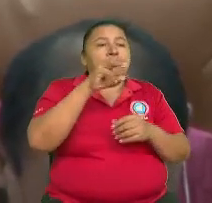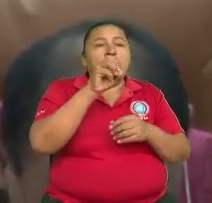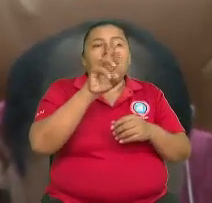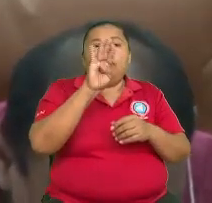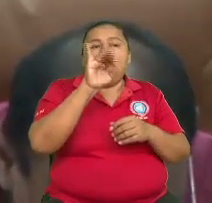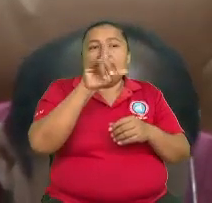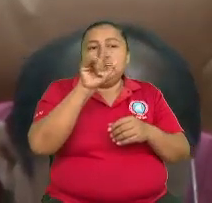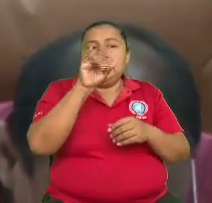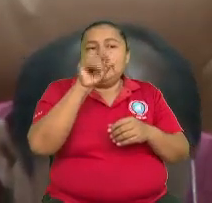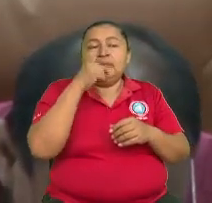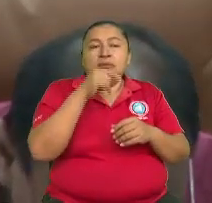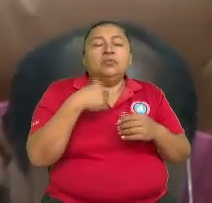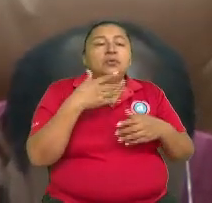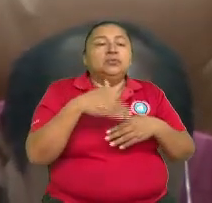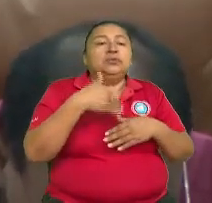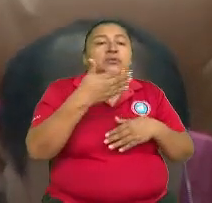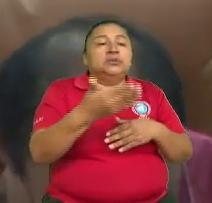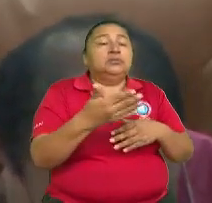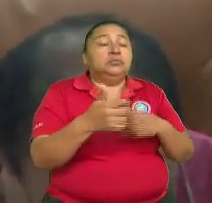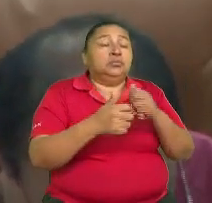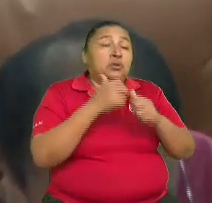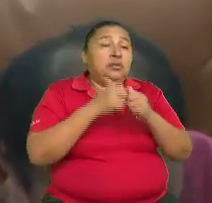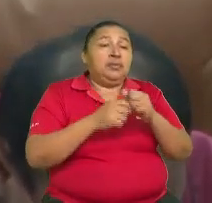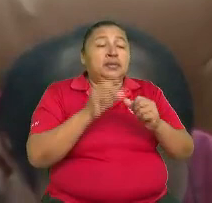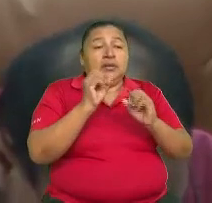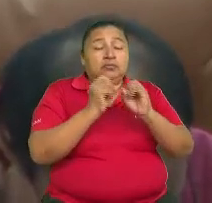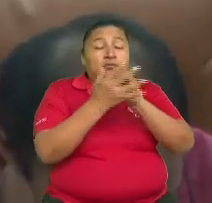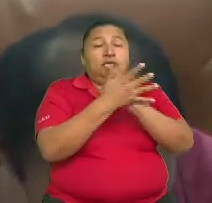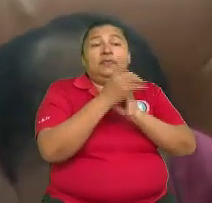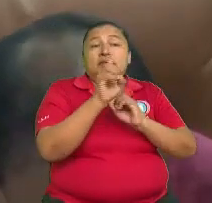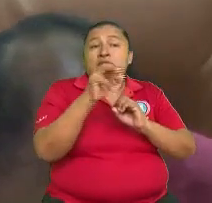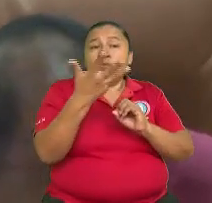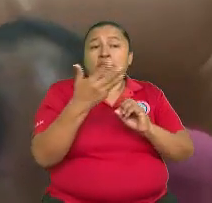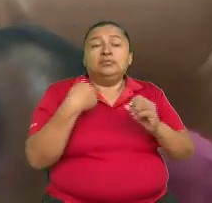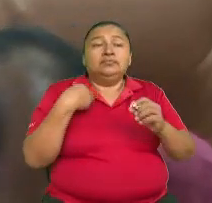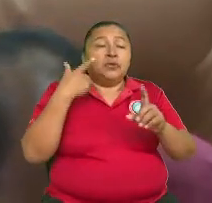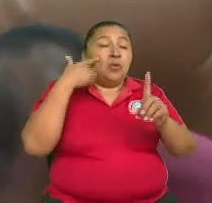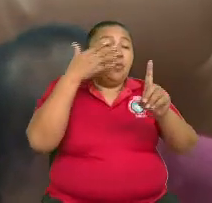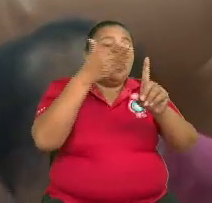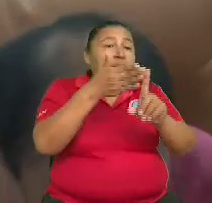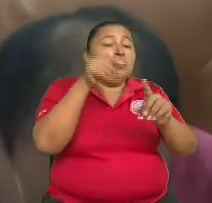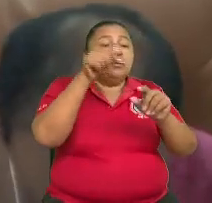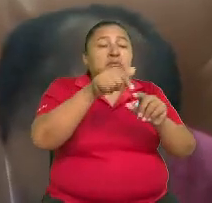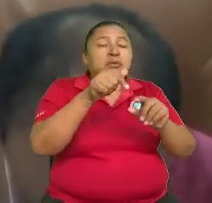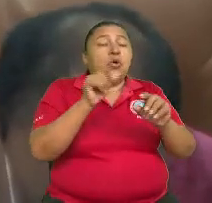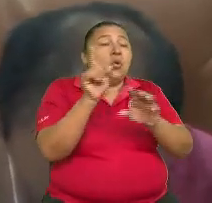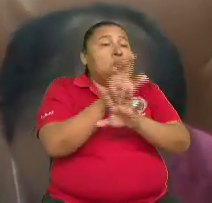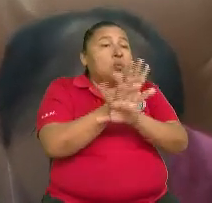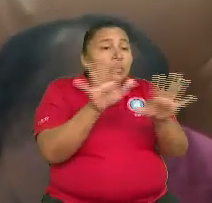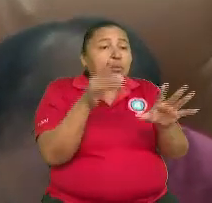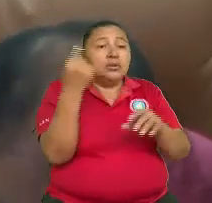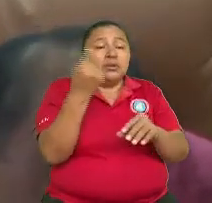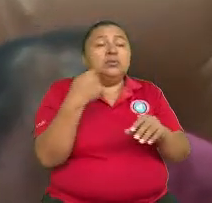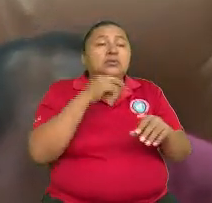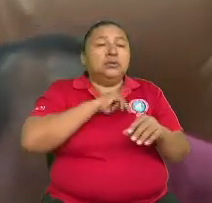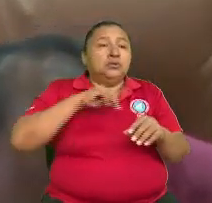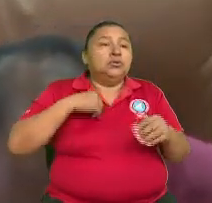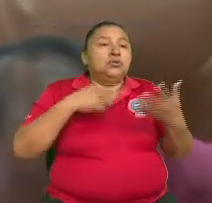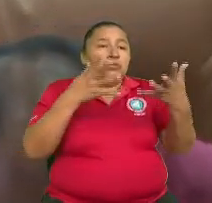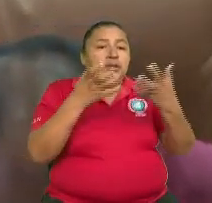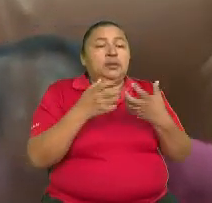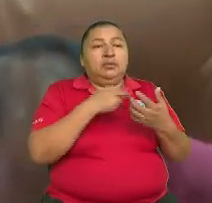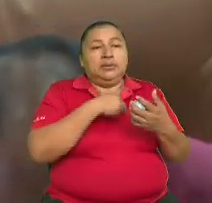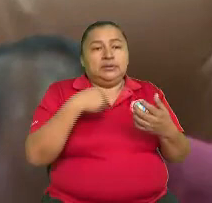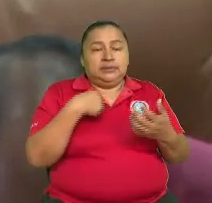como consecuencia directa del COVID-19, que es al final del día lo único que a nosotros nos